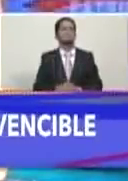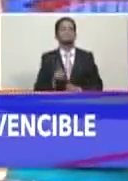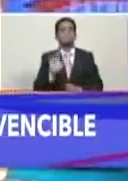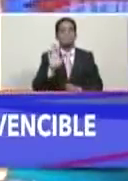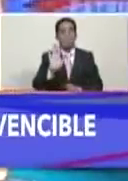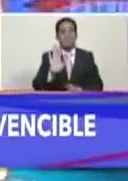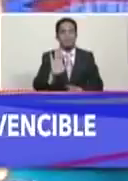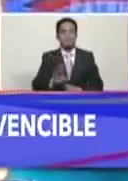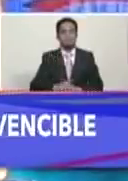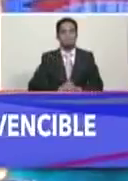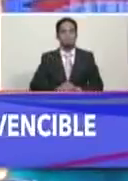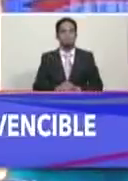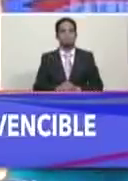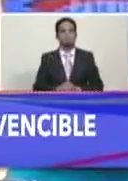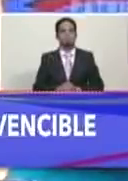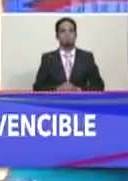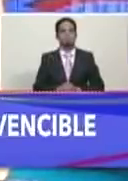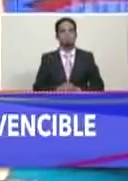es.